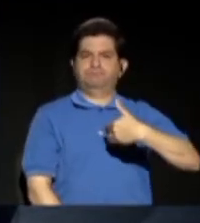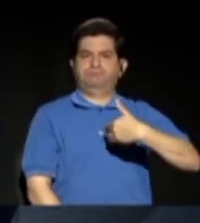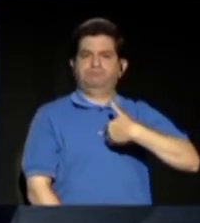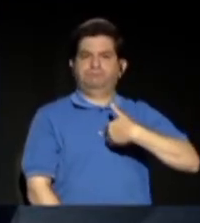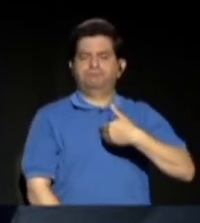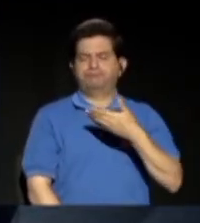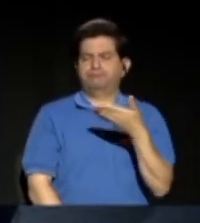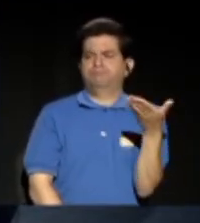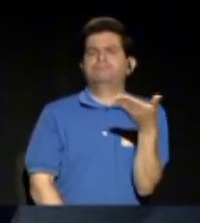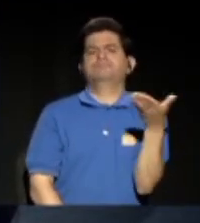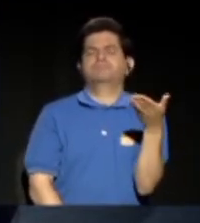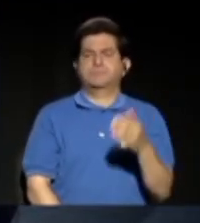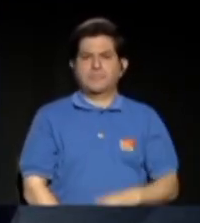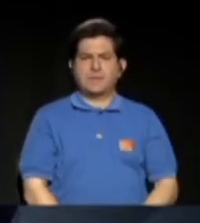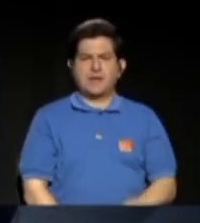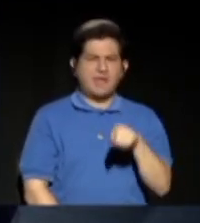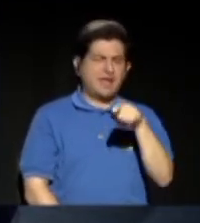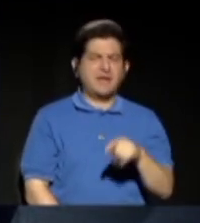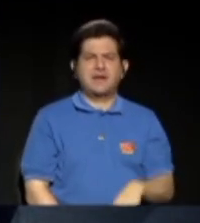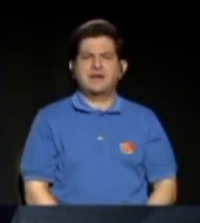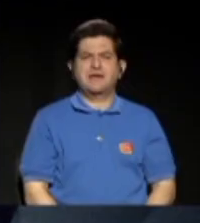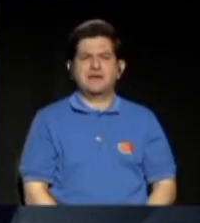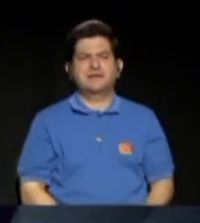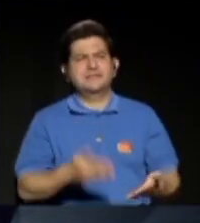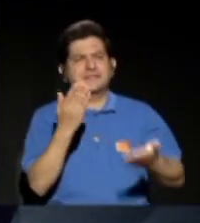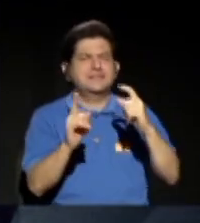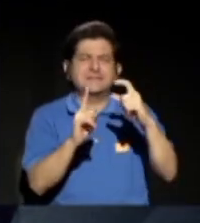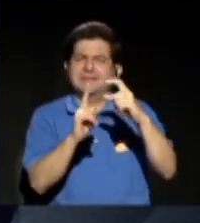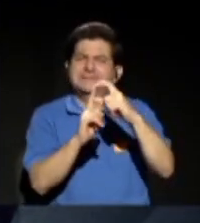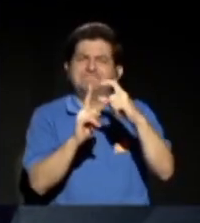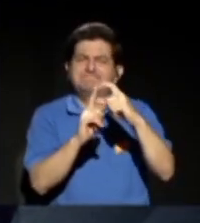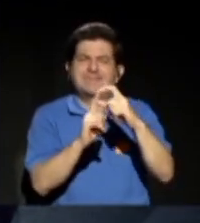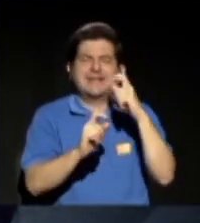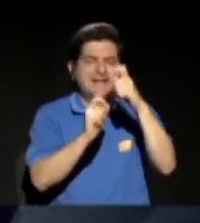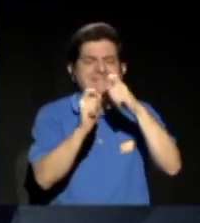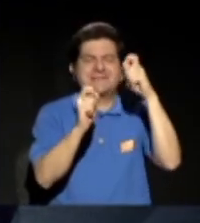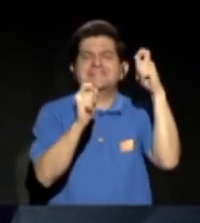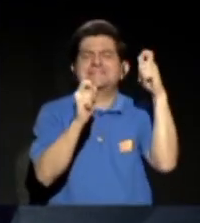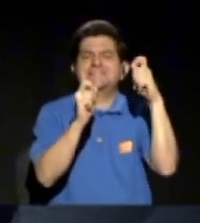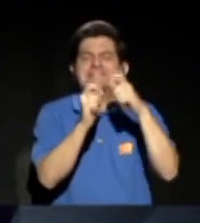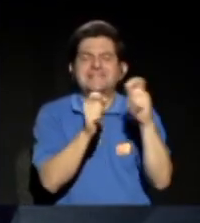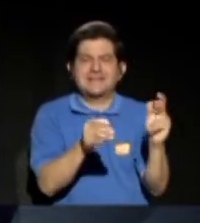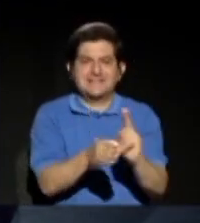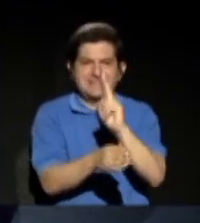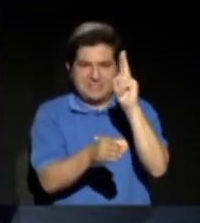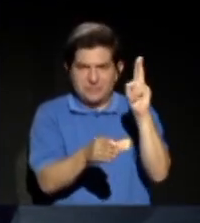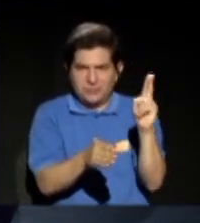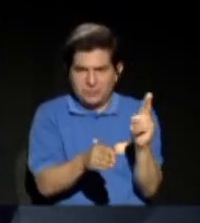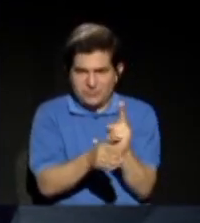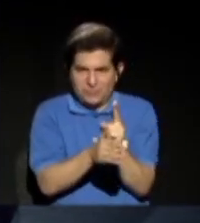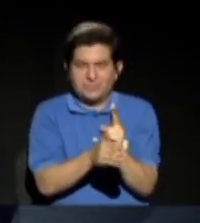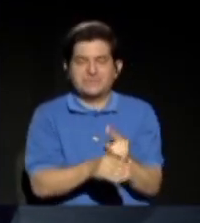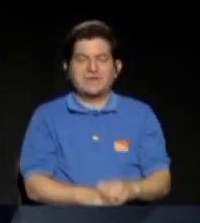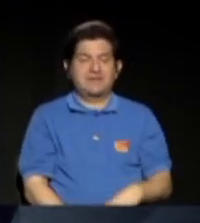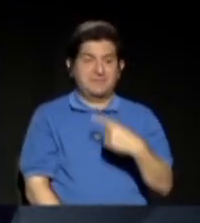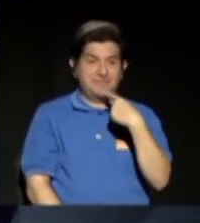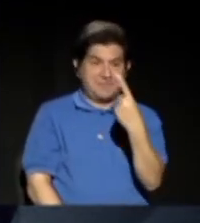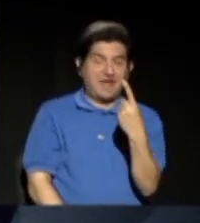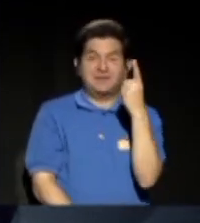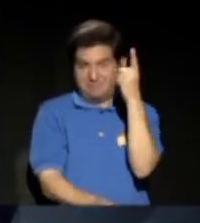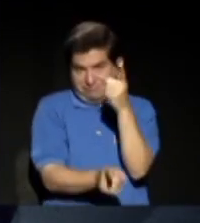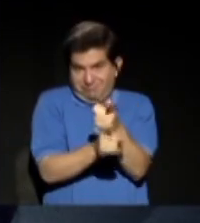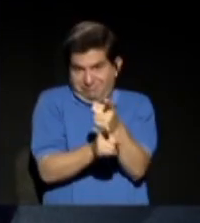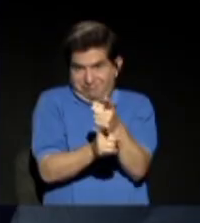en esto de los términos hay ciertas precisiones con las que hay que decirlo de la manera